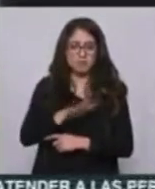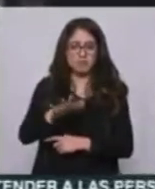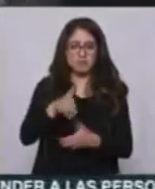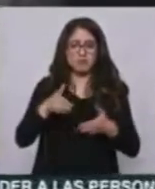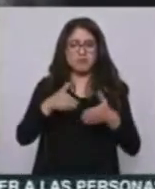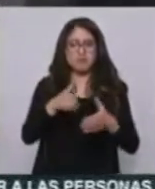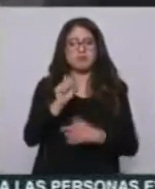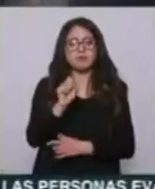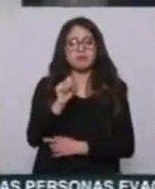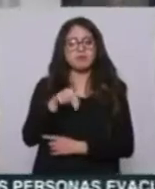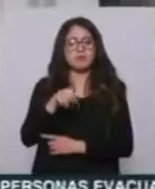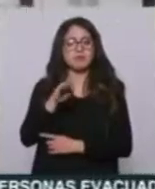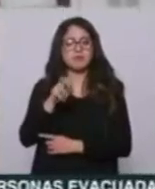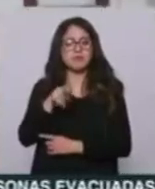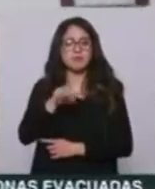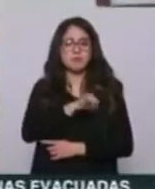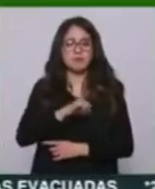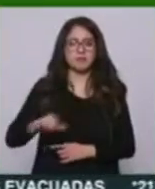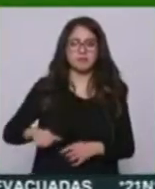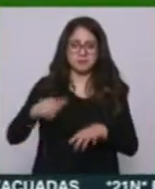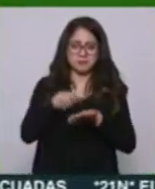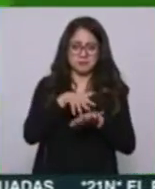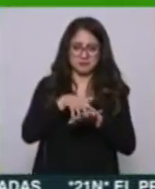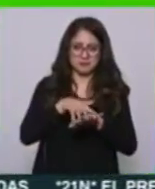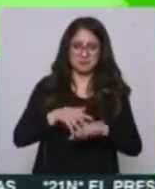San Fernando y Sabino en la alcaldía Tlalpan.